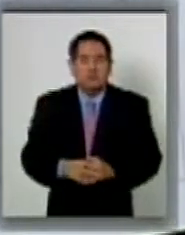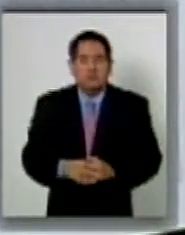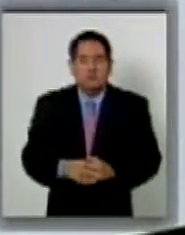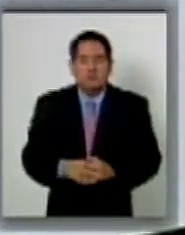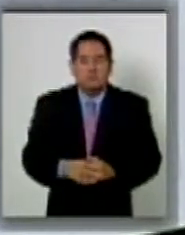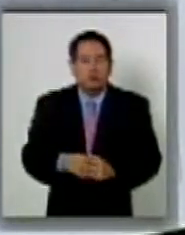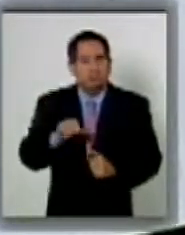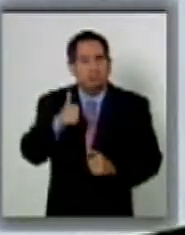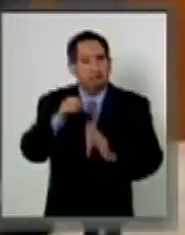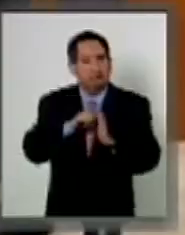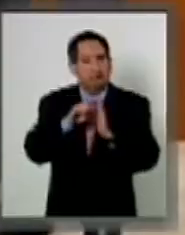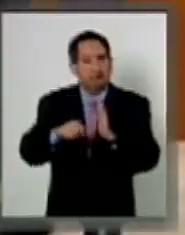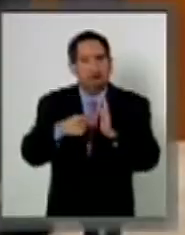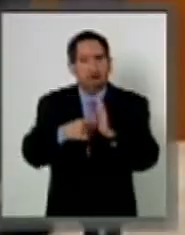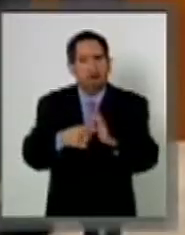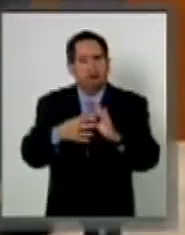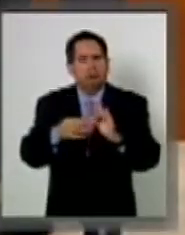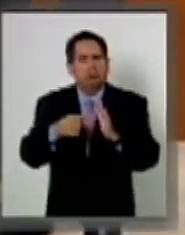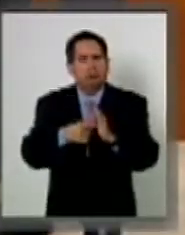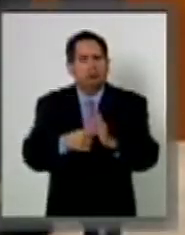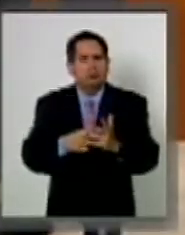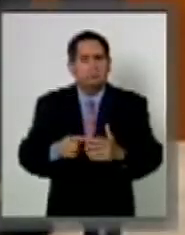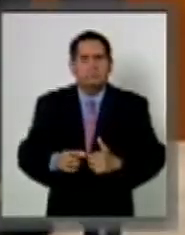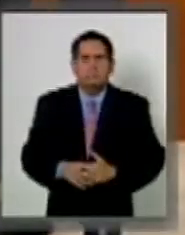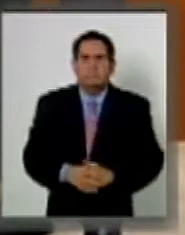Otro ejemplo.